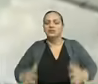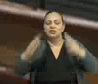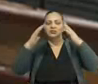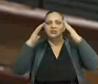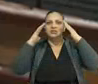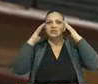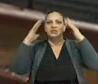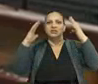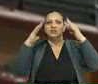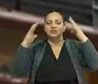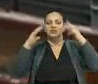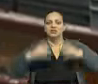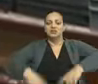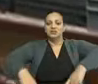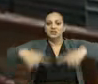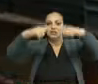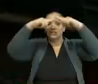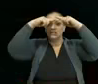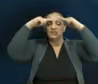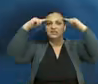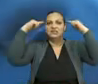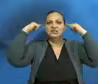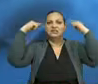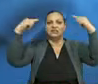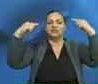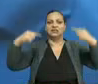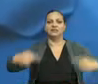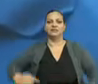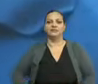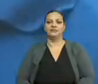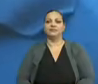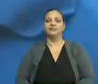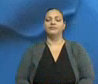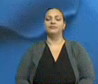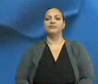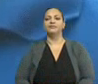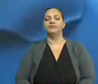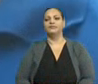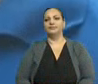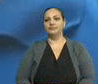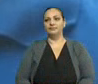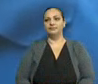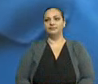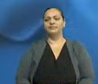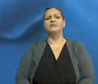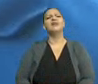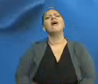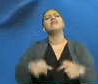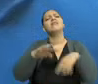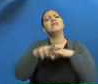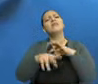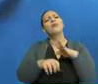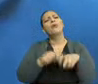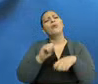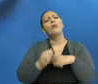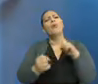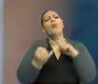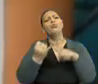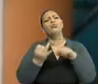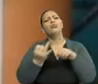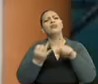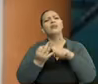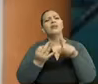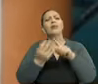toda la leche que por aquí fluye. ¿Cuántas veces? ¿Cómo han venido? ¿Cuántos son? Cuatro veces en este mes de sanitaria. Lo